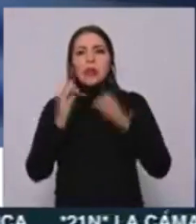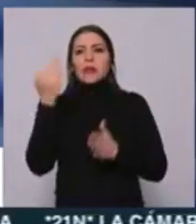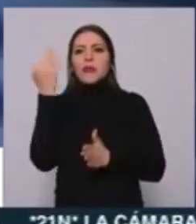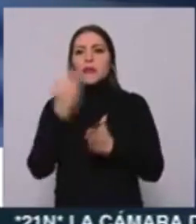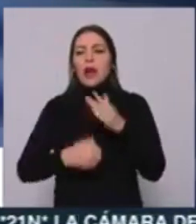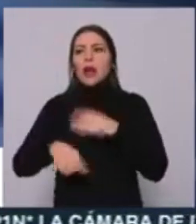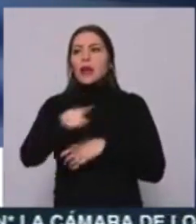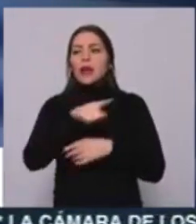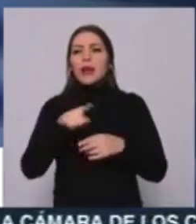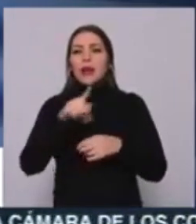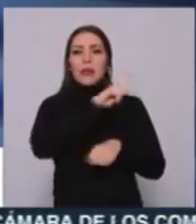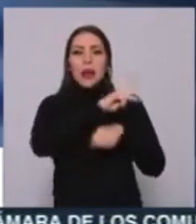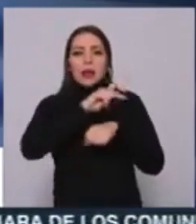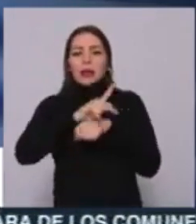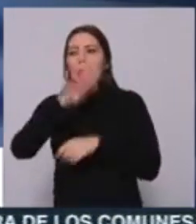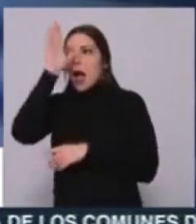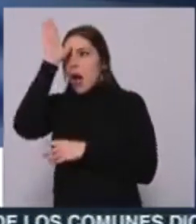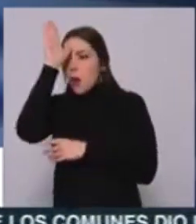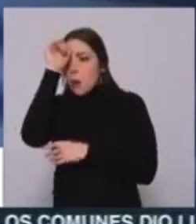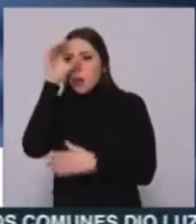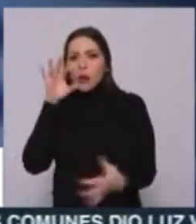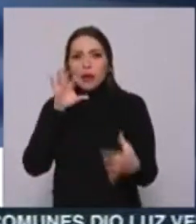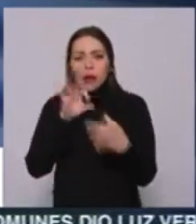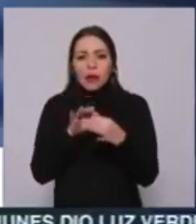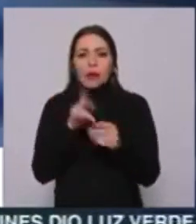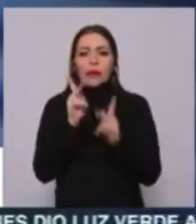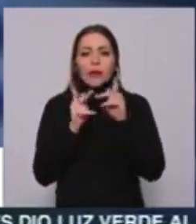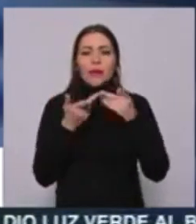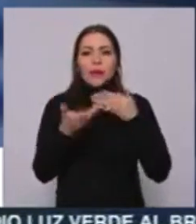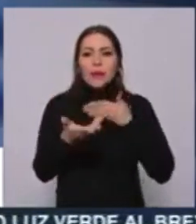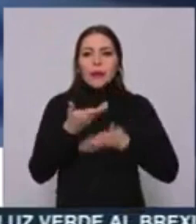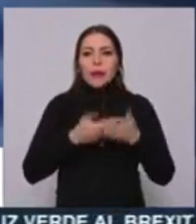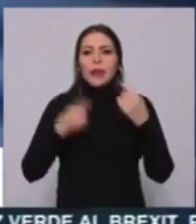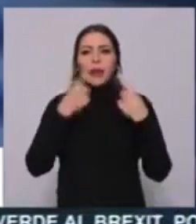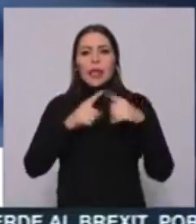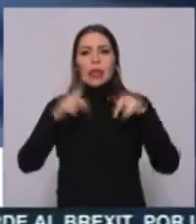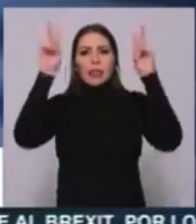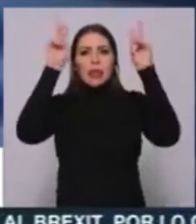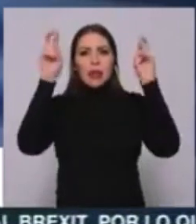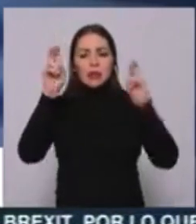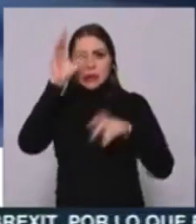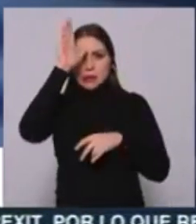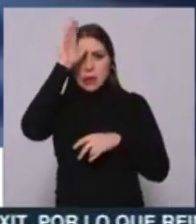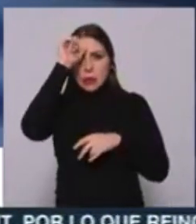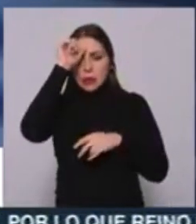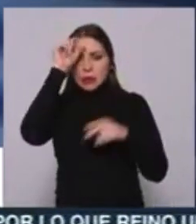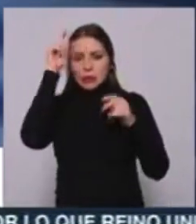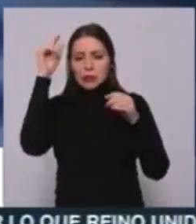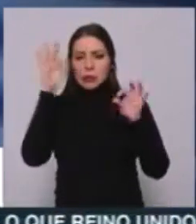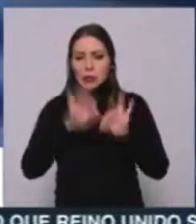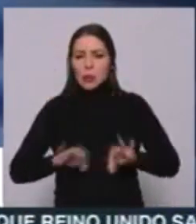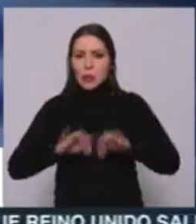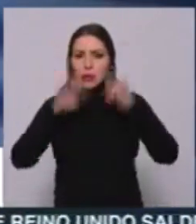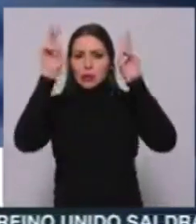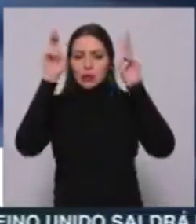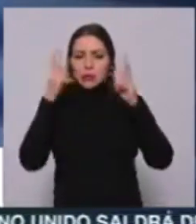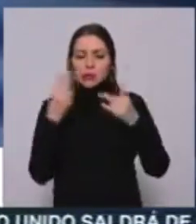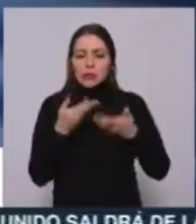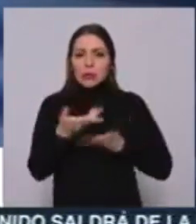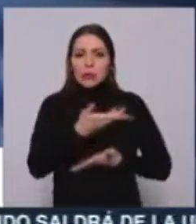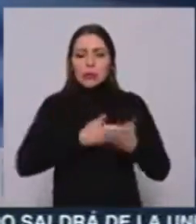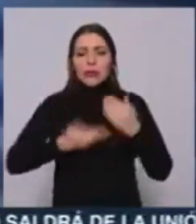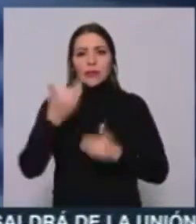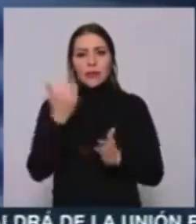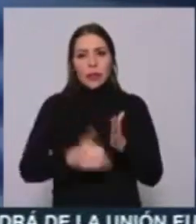acuerdos, falta de una agenda común. Pienso que la OEA necesita un cambio de rumbo,